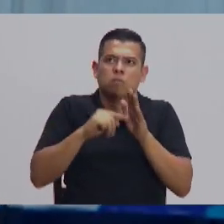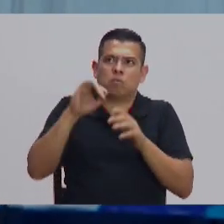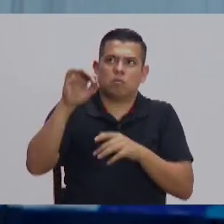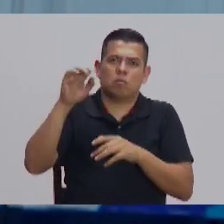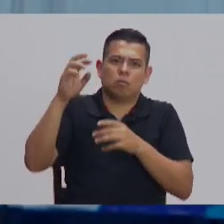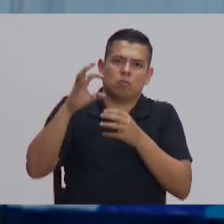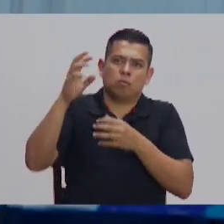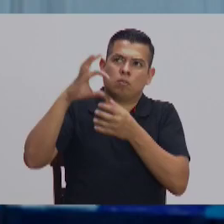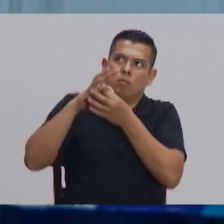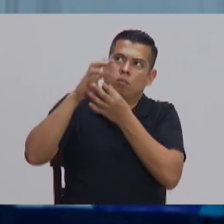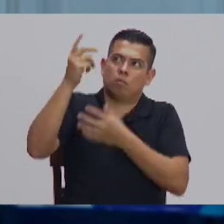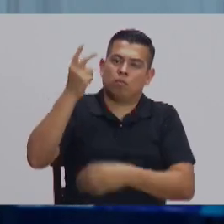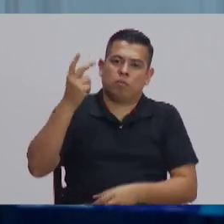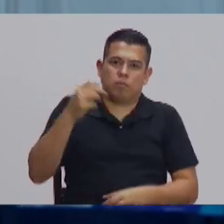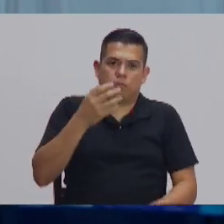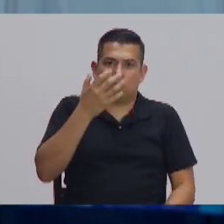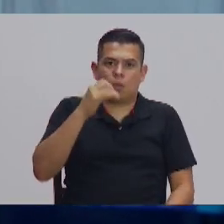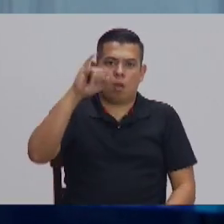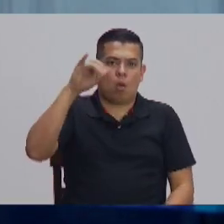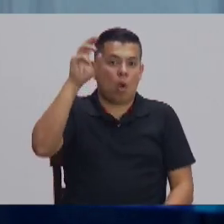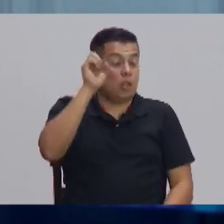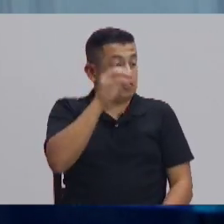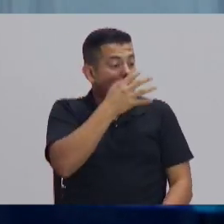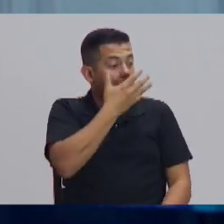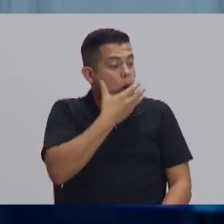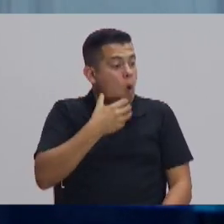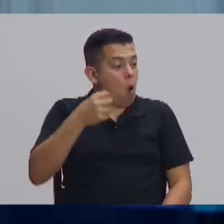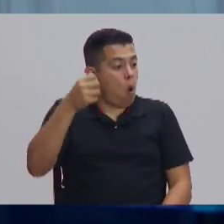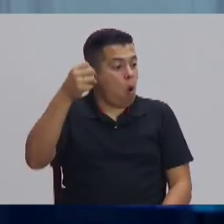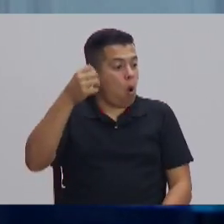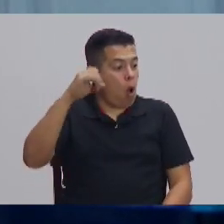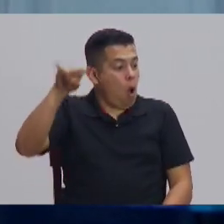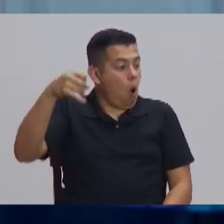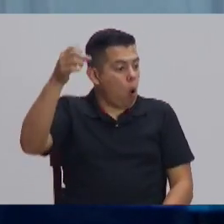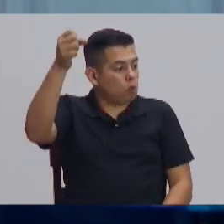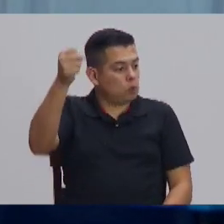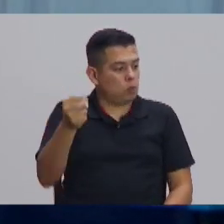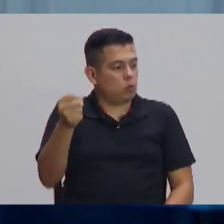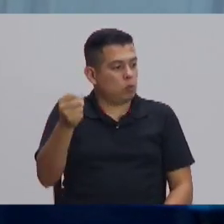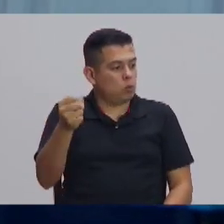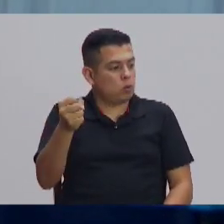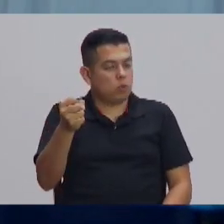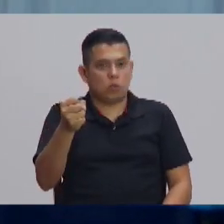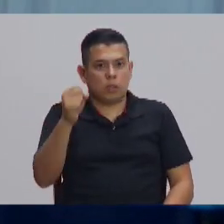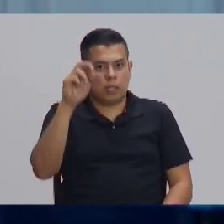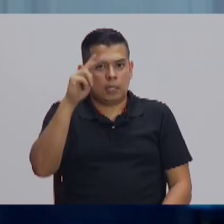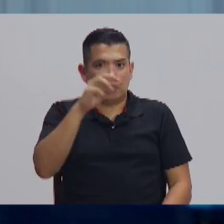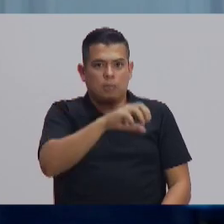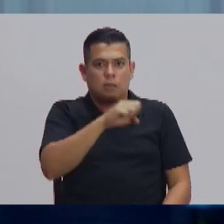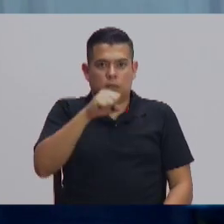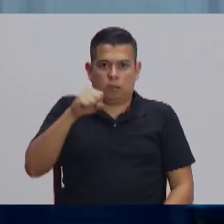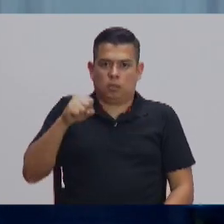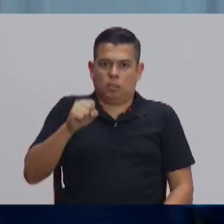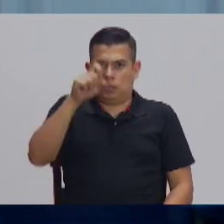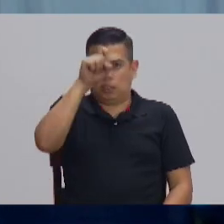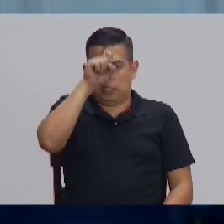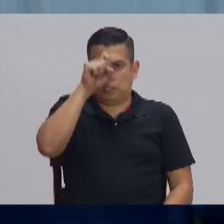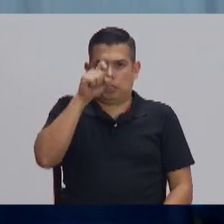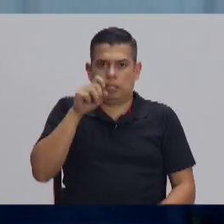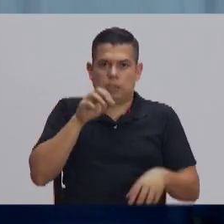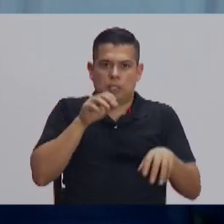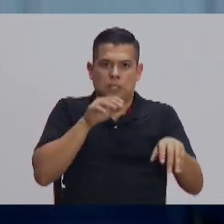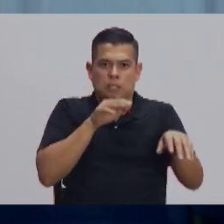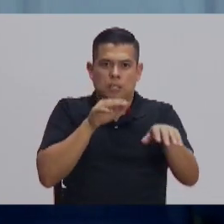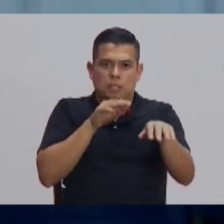jehová dijo josué oye quitado de vosotros en lo propio de egipto por lo